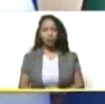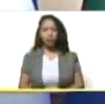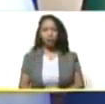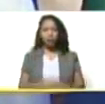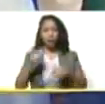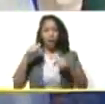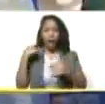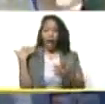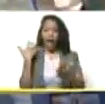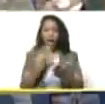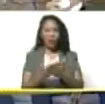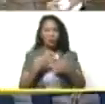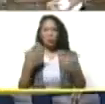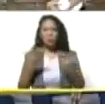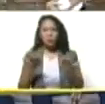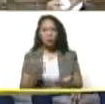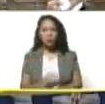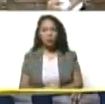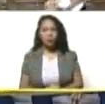Estos años